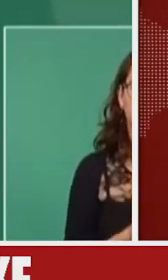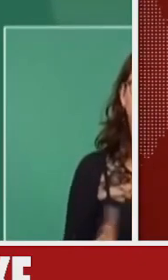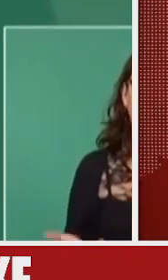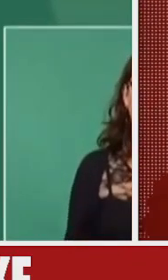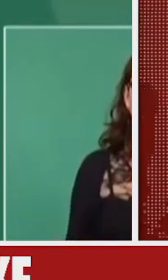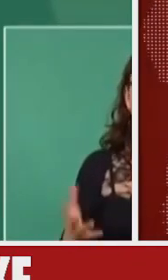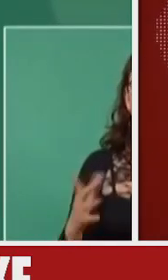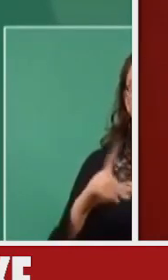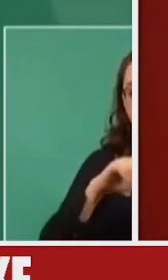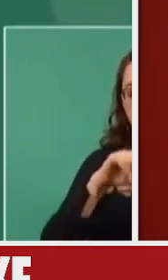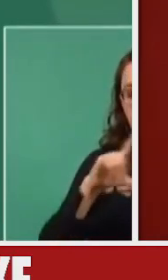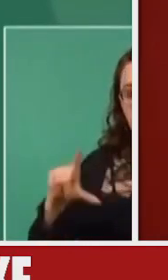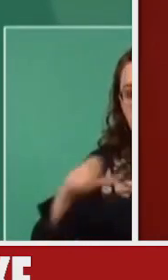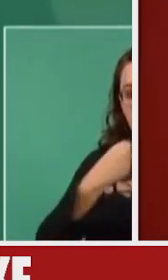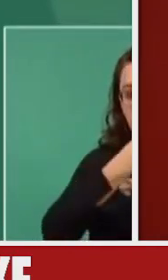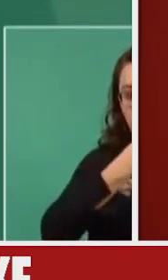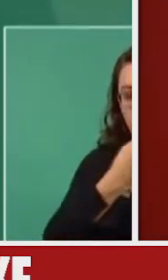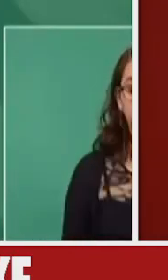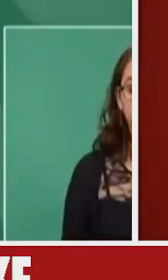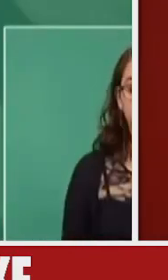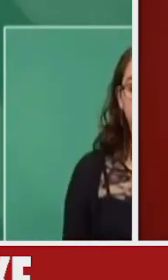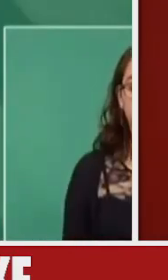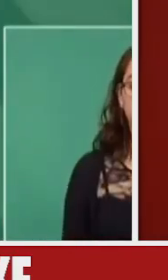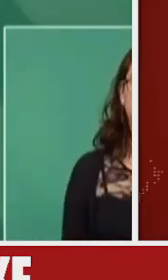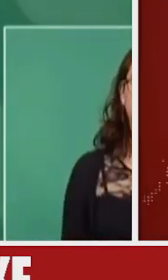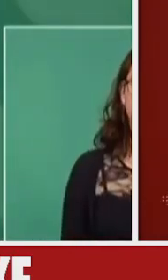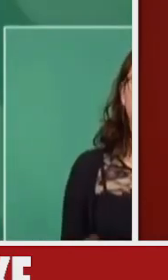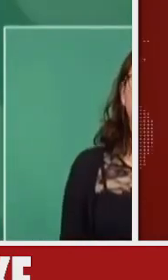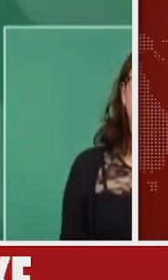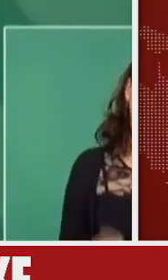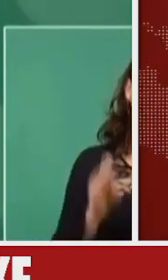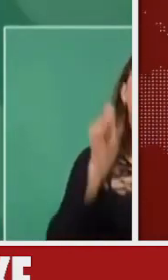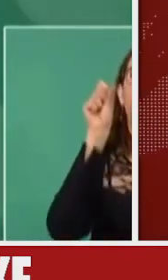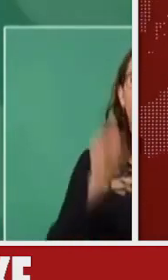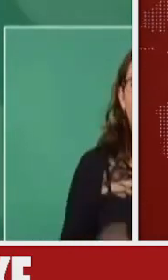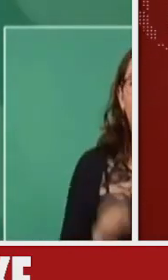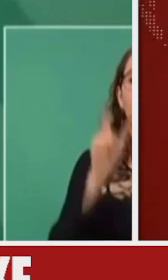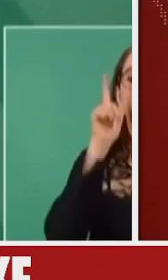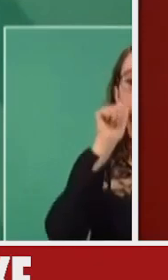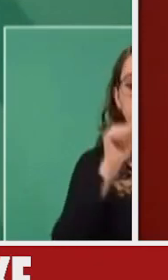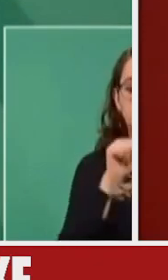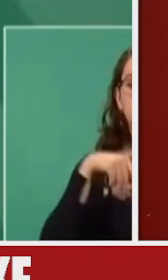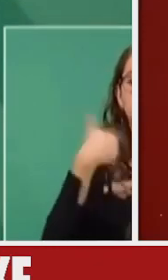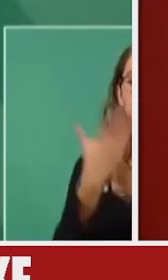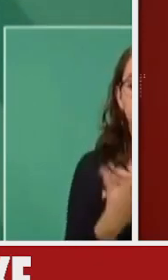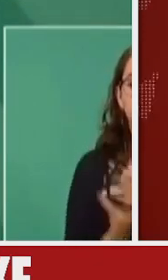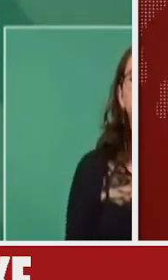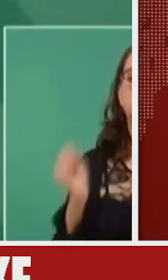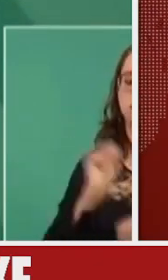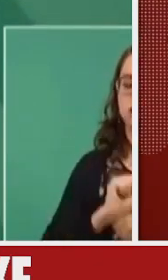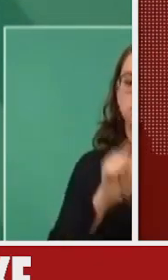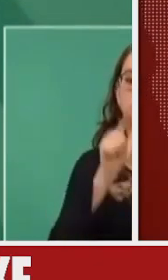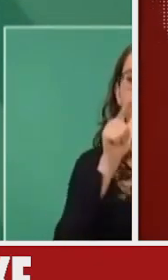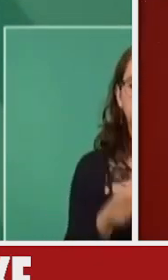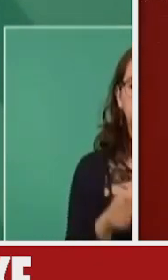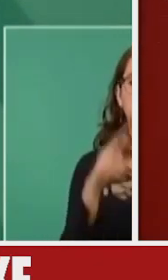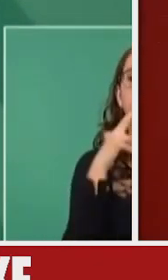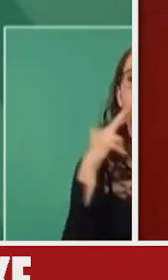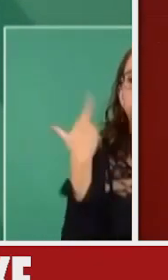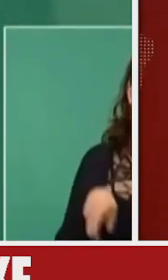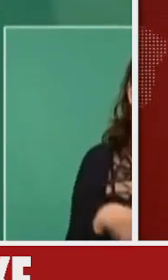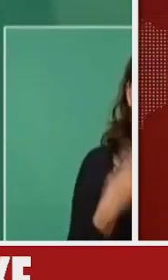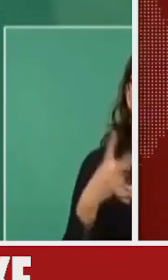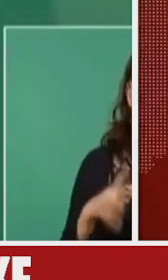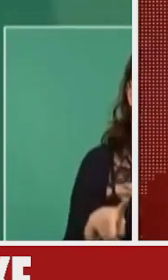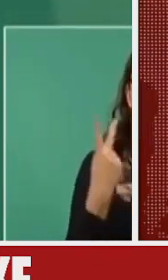en la región el martes un alto funcionario de la casa blanca informó que eeuu reabrir a